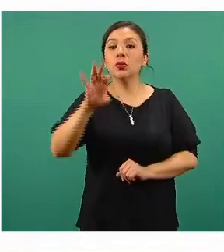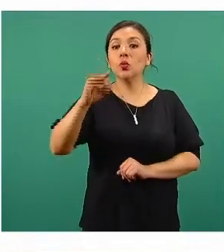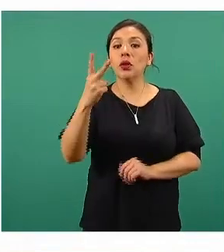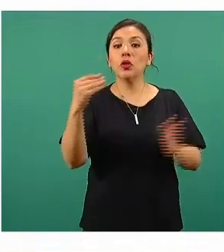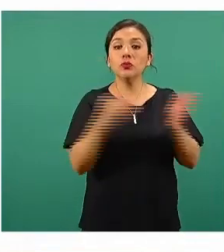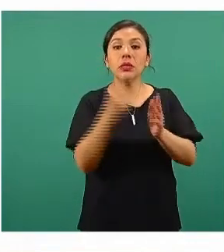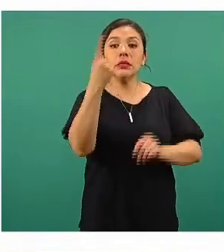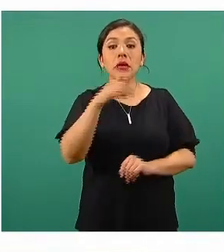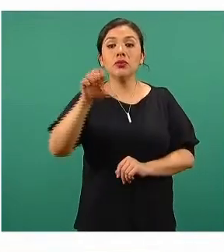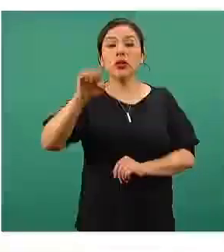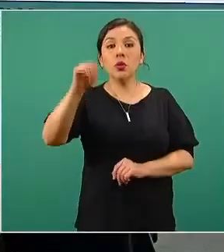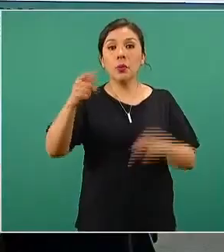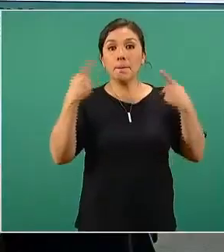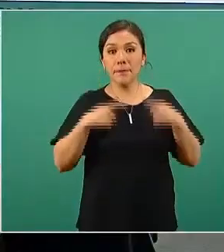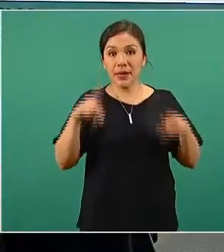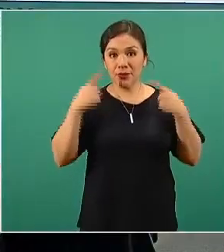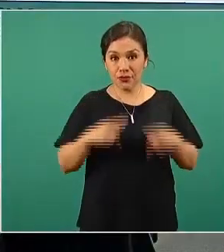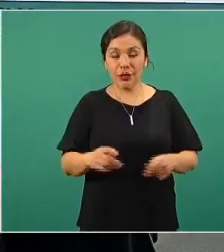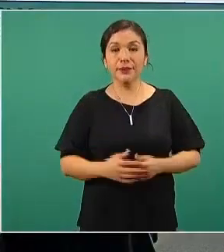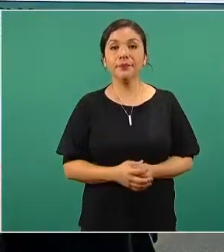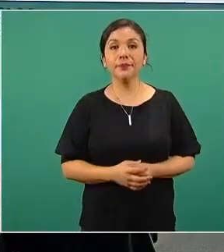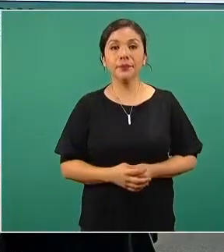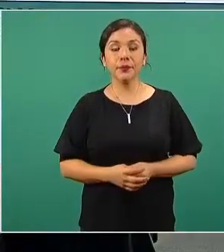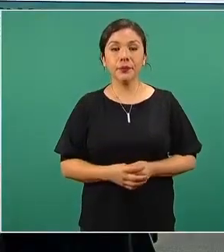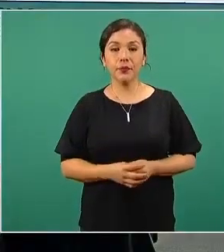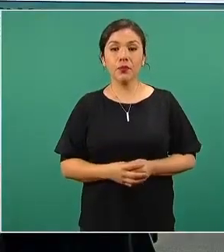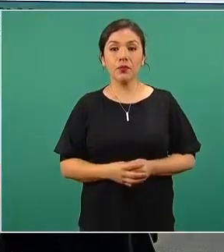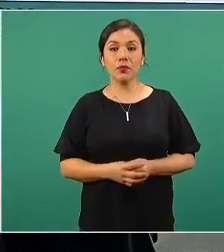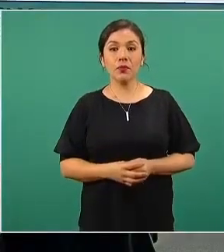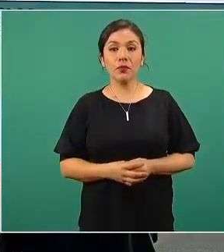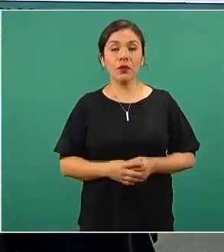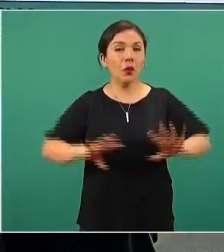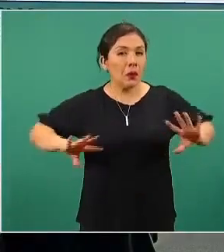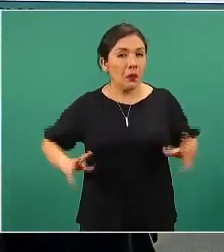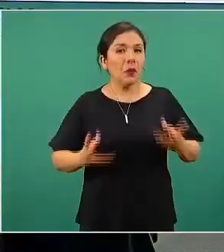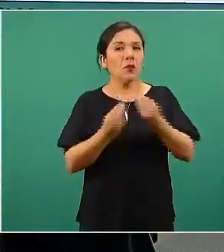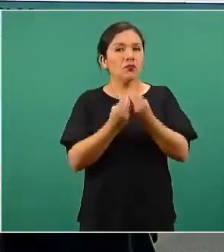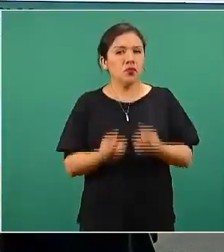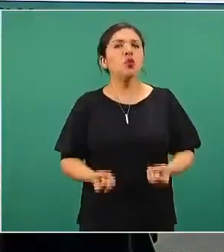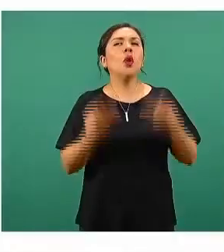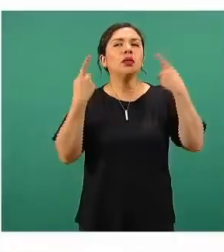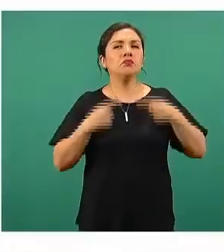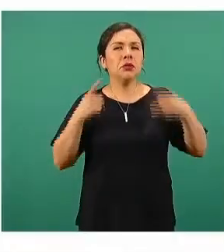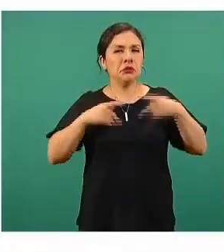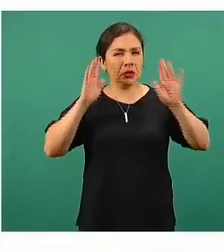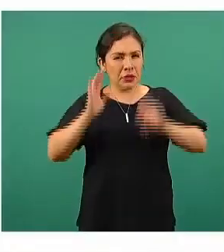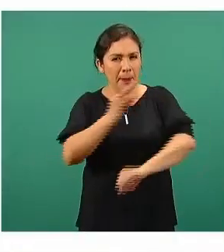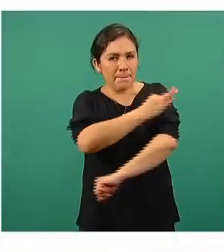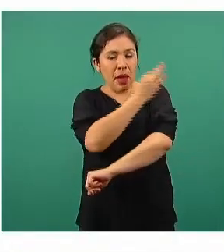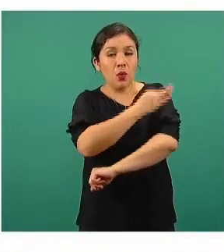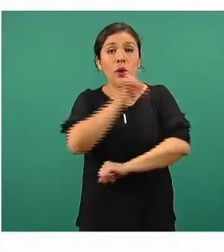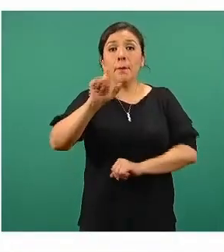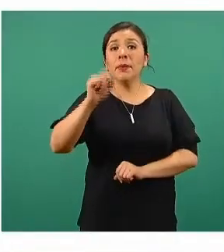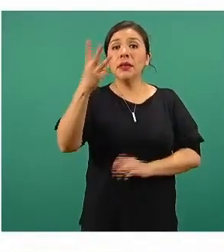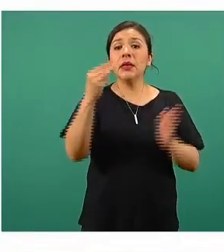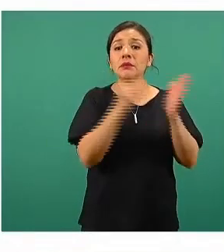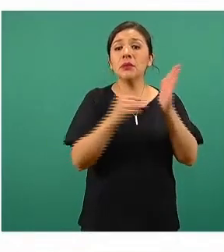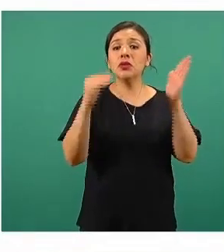342.169 personas. La siguiente, por favor. En forma acumulativa, también este número lo vieron por la mañana,